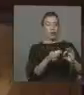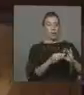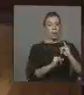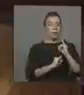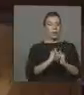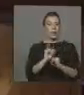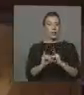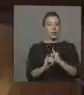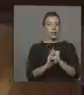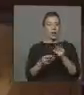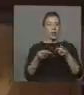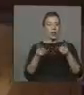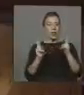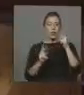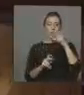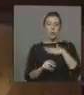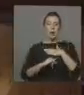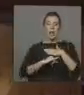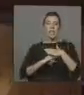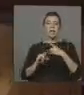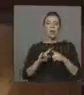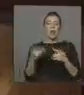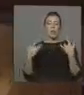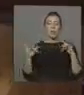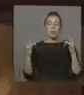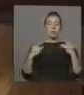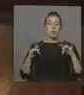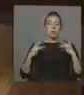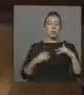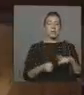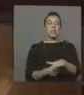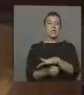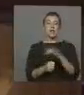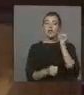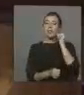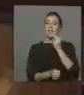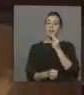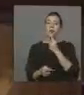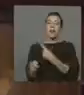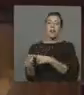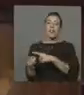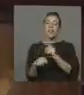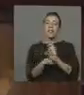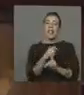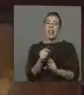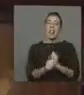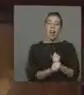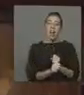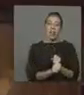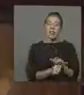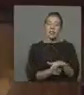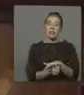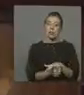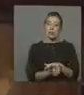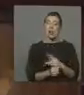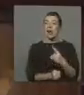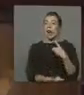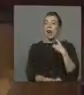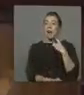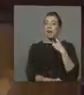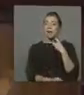de derechos humanos, seguir rehuyendo la situación que viven mujeres de distintas edades y condiciones y que